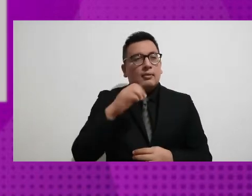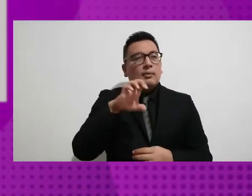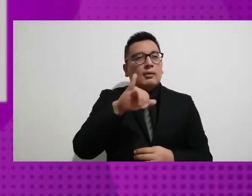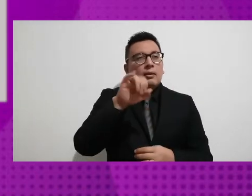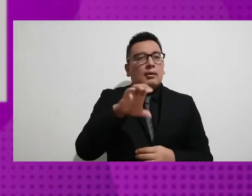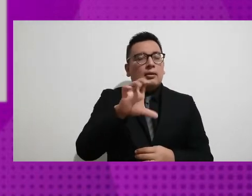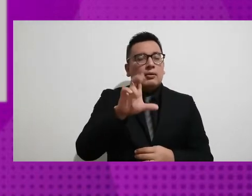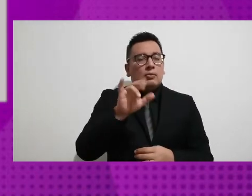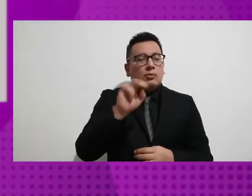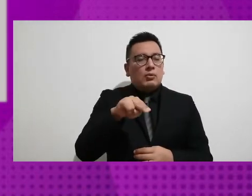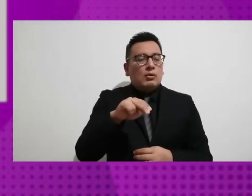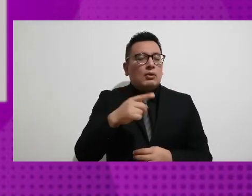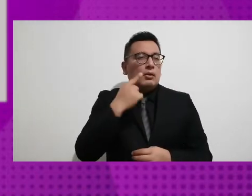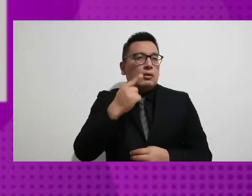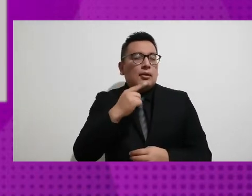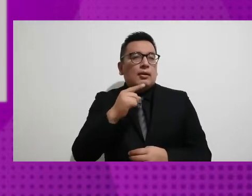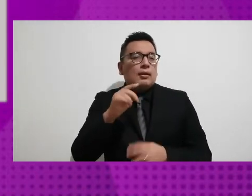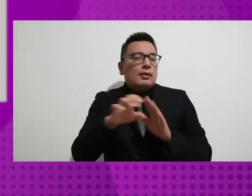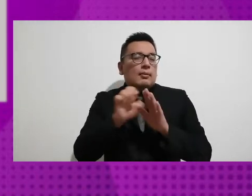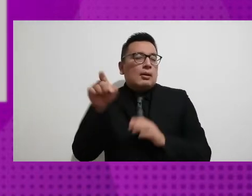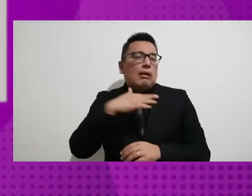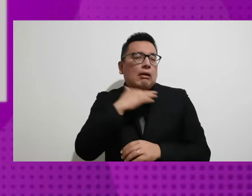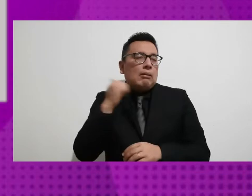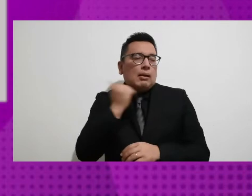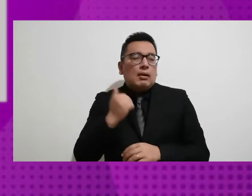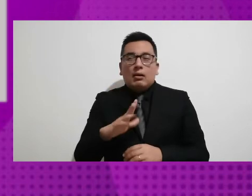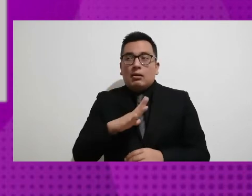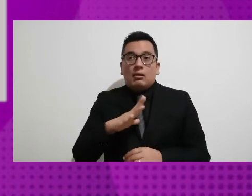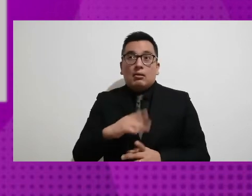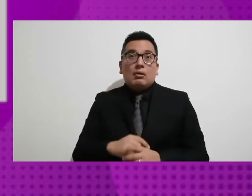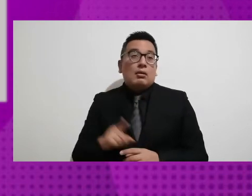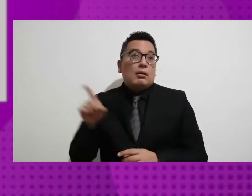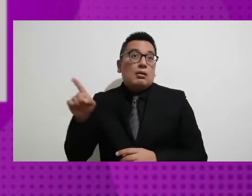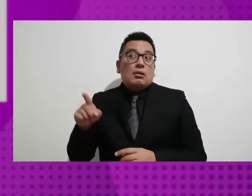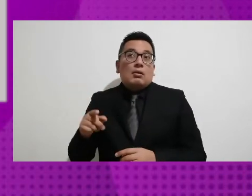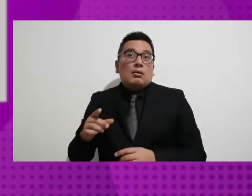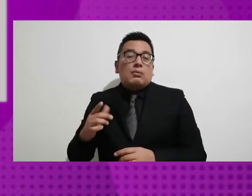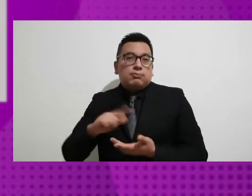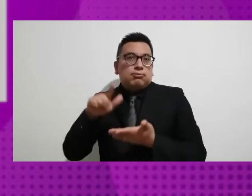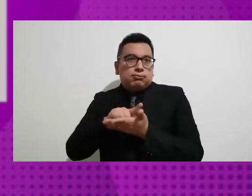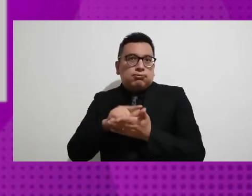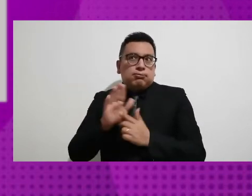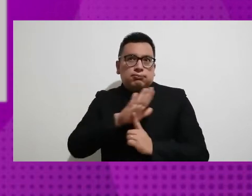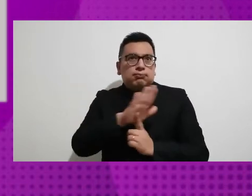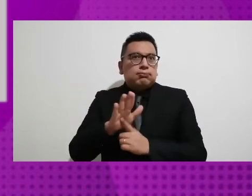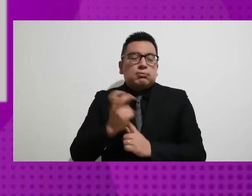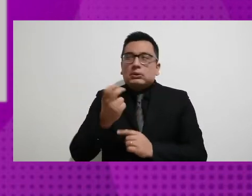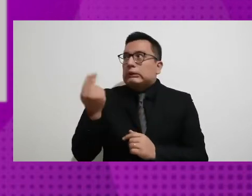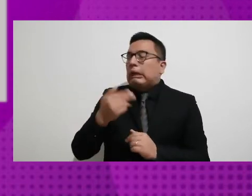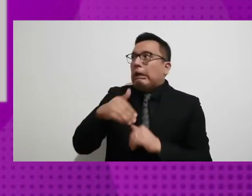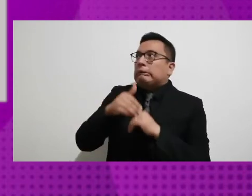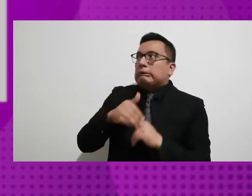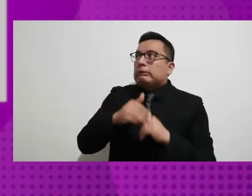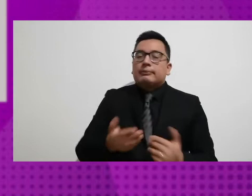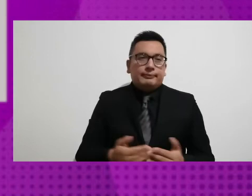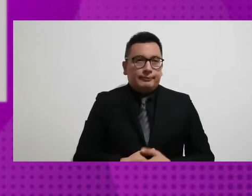aplican las leyes federales. Un ejemplo de esto lo encontramos en Alemania. En síntesis, la variante